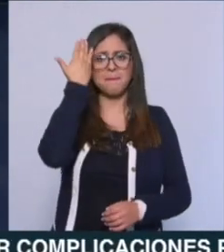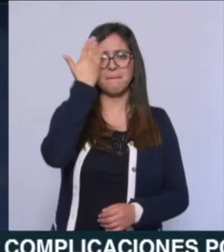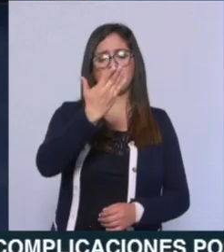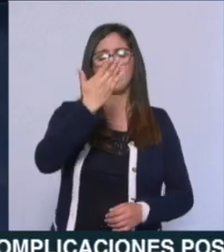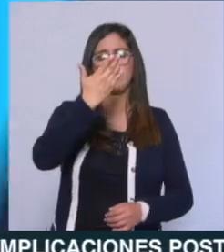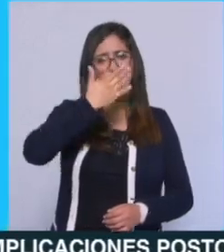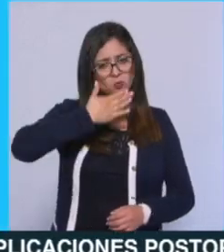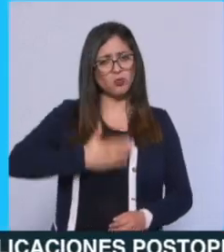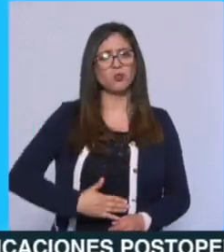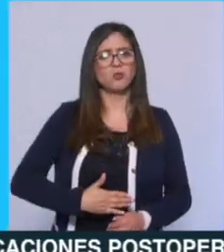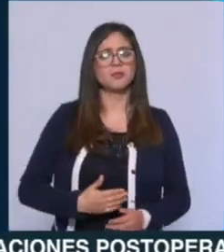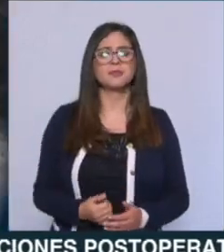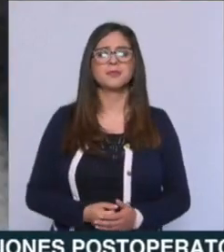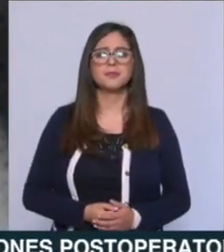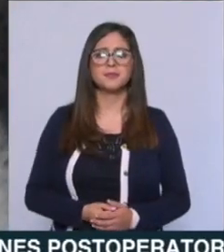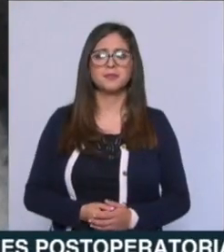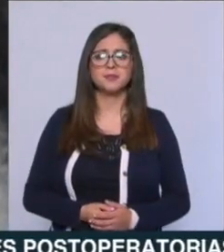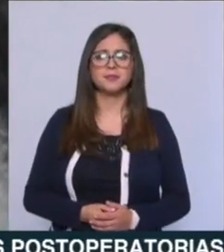a ver.